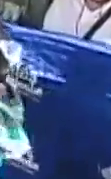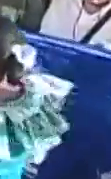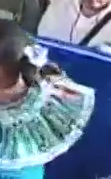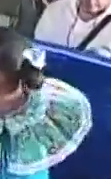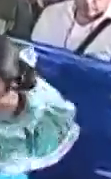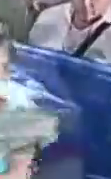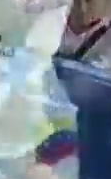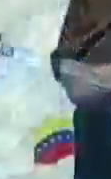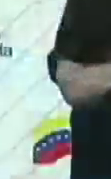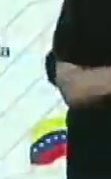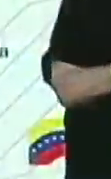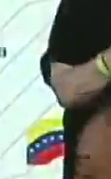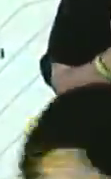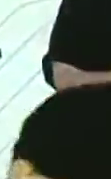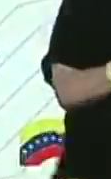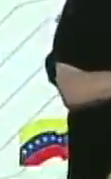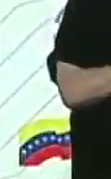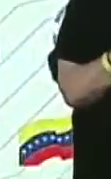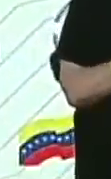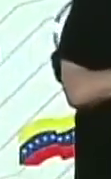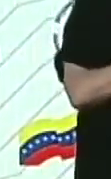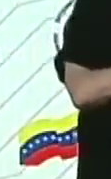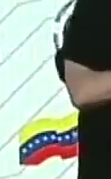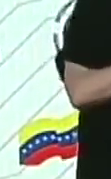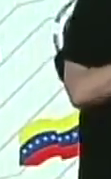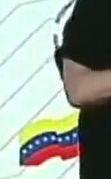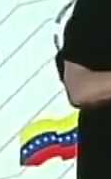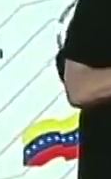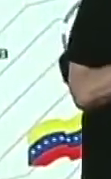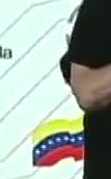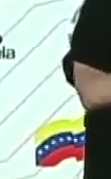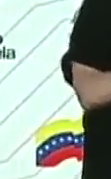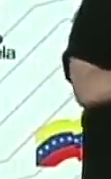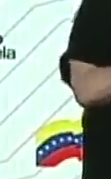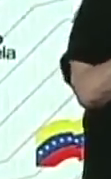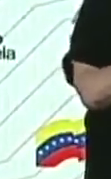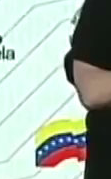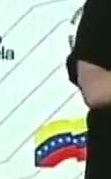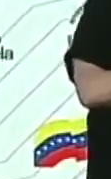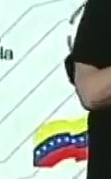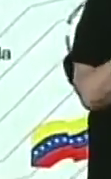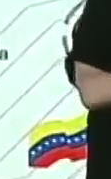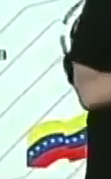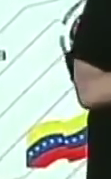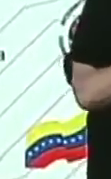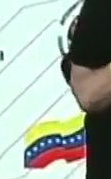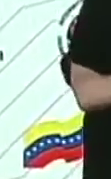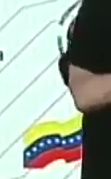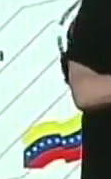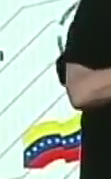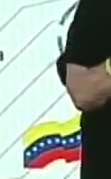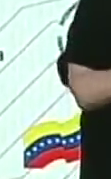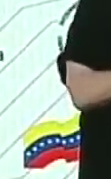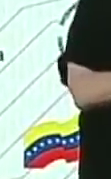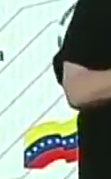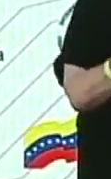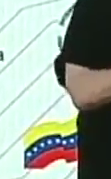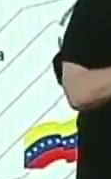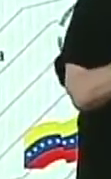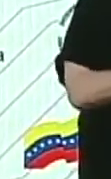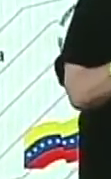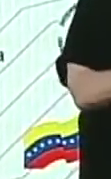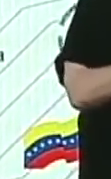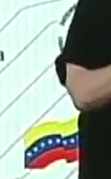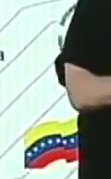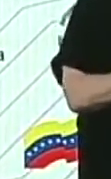han recorrido las zonas y comunidades populares del distrito capital para percibir precisamente un ambiente de